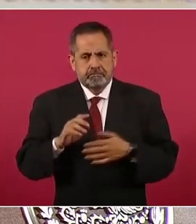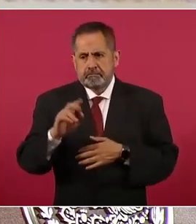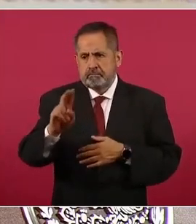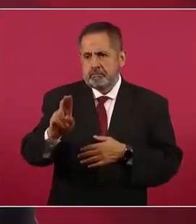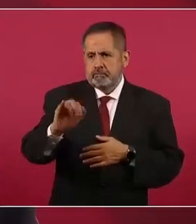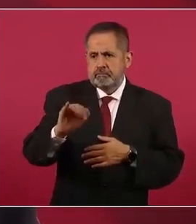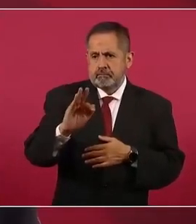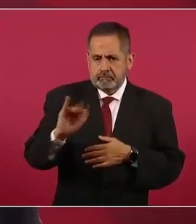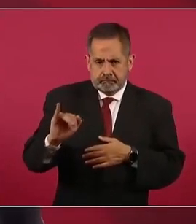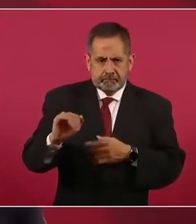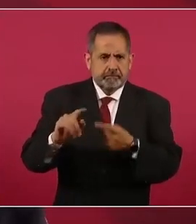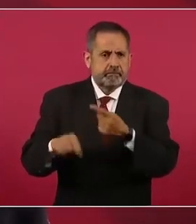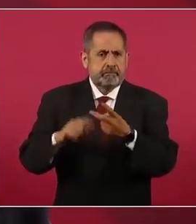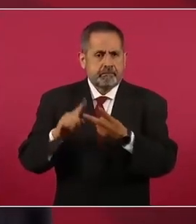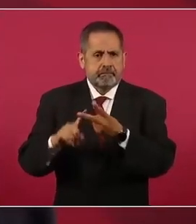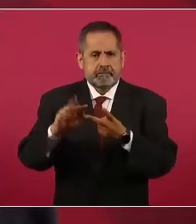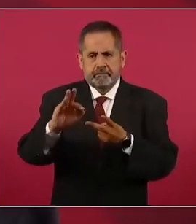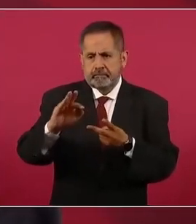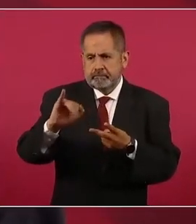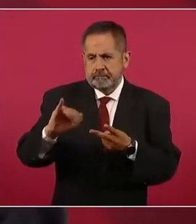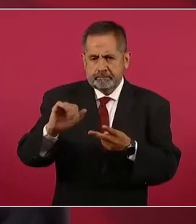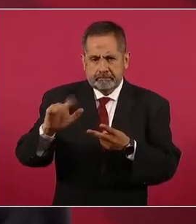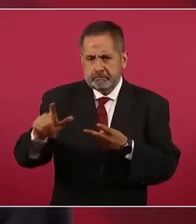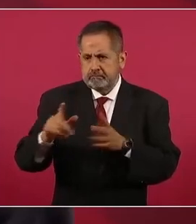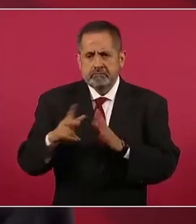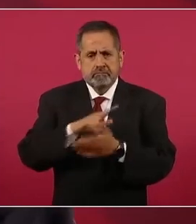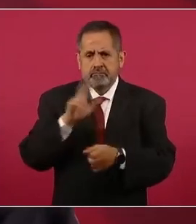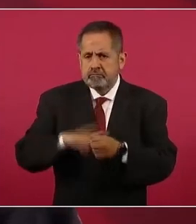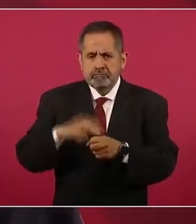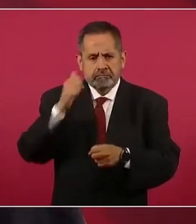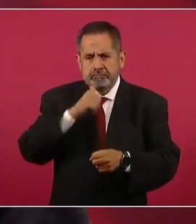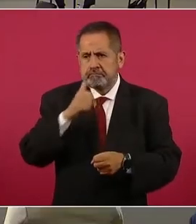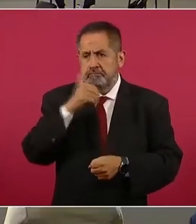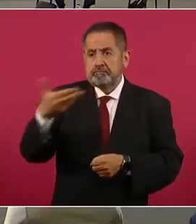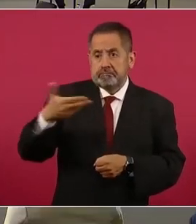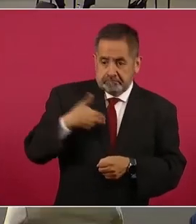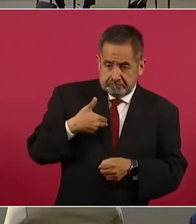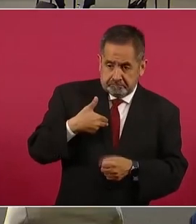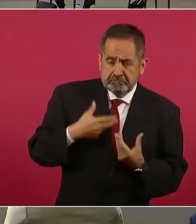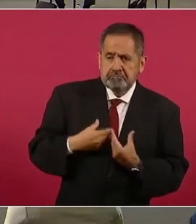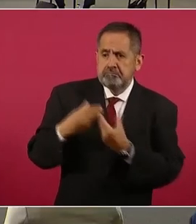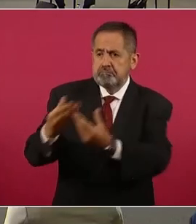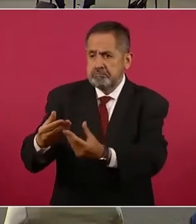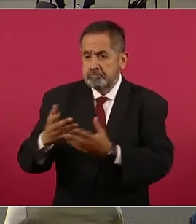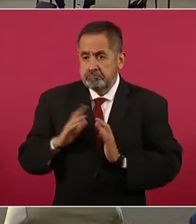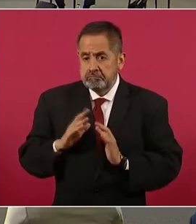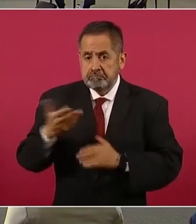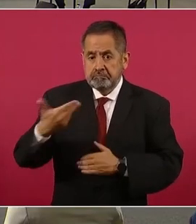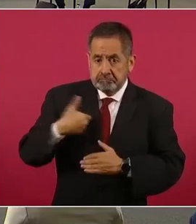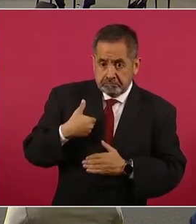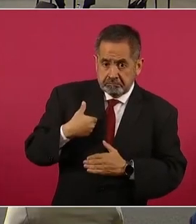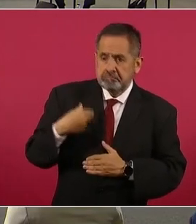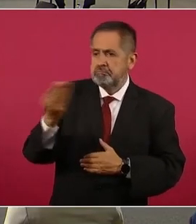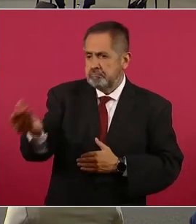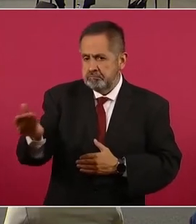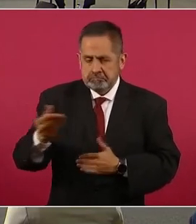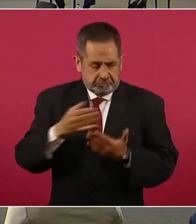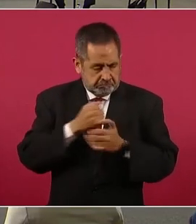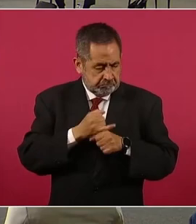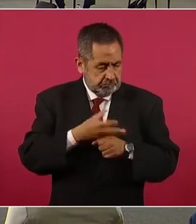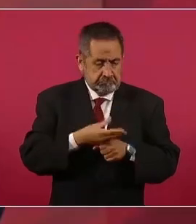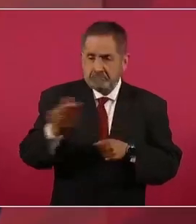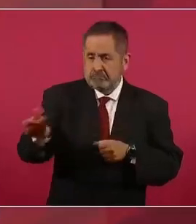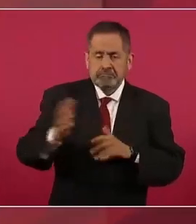UIF y la Fiscalía, sino algo completamente normal que se lleva a cabo en este